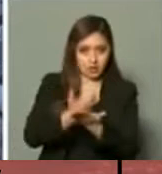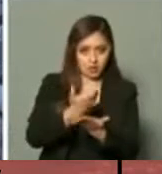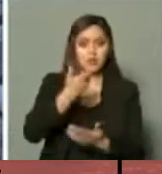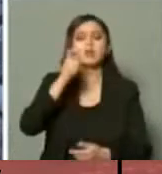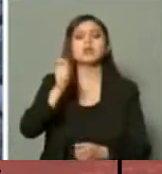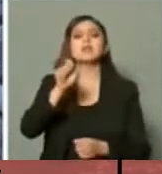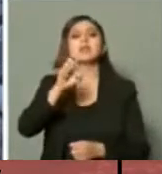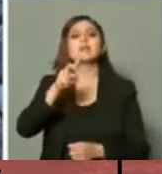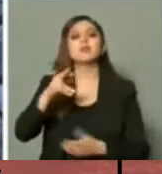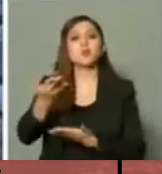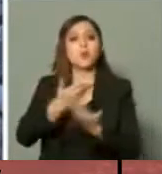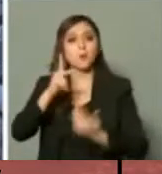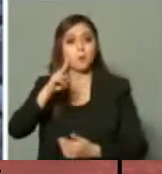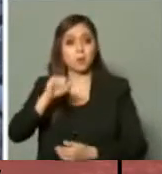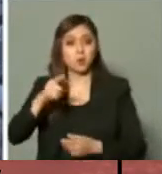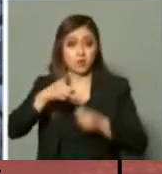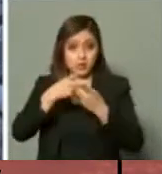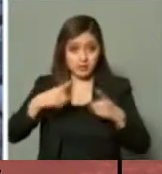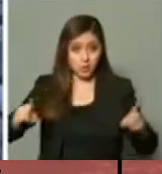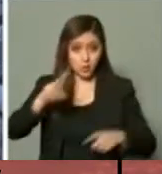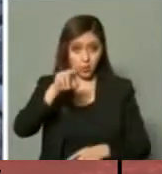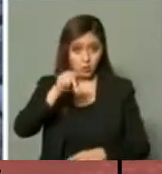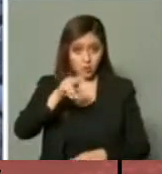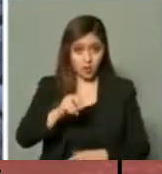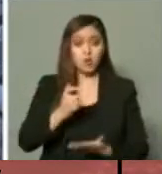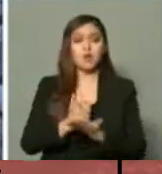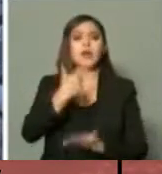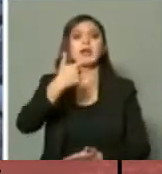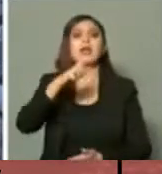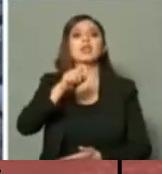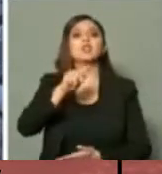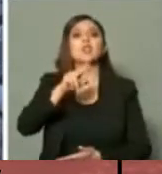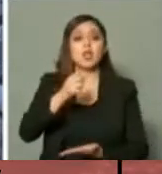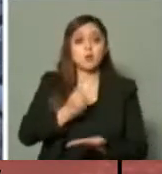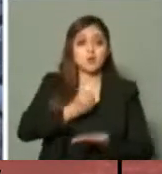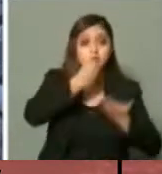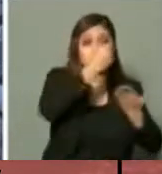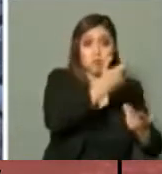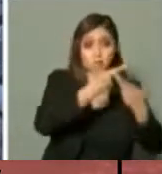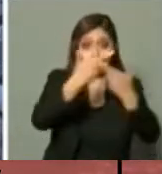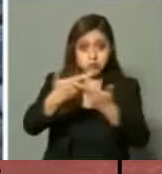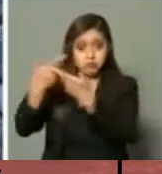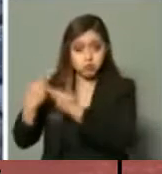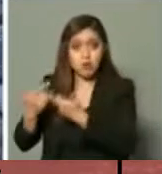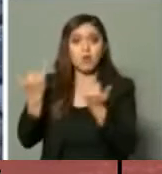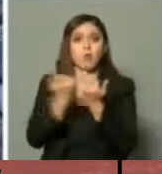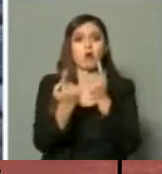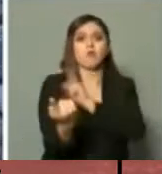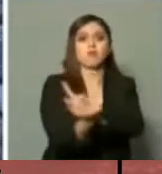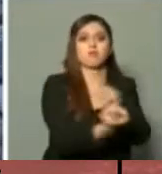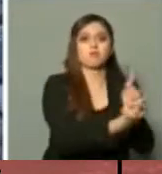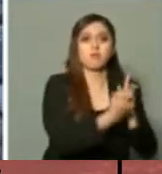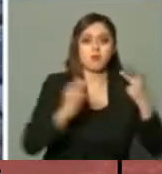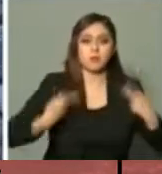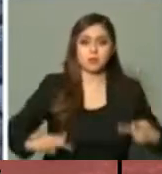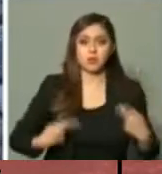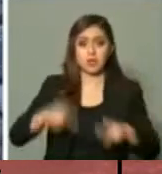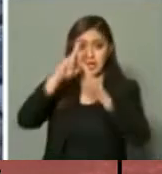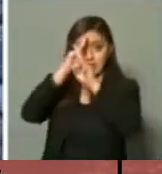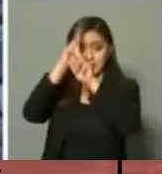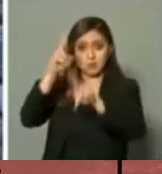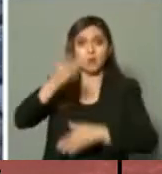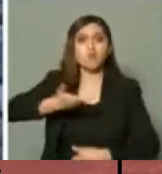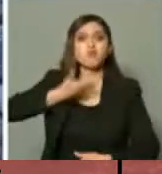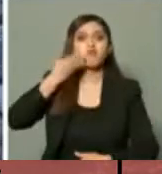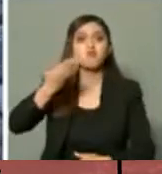públicos, desarrollo urbano, gestoría, presupuestos justos y suficientes, contacto con la ciudadanía, respeto a tradiciones